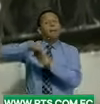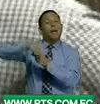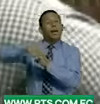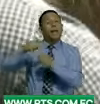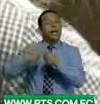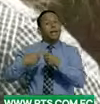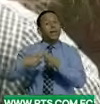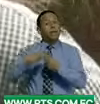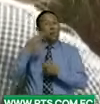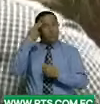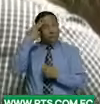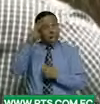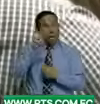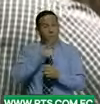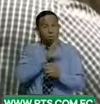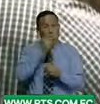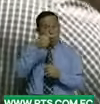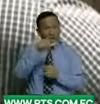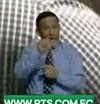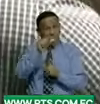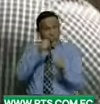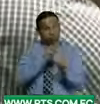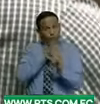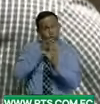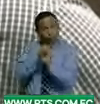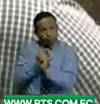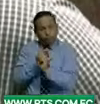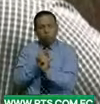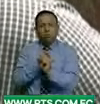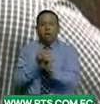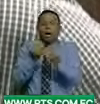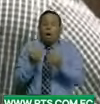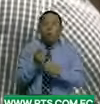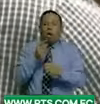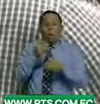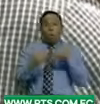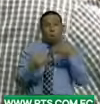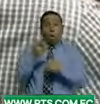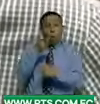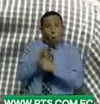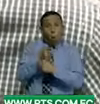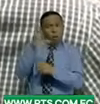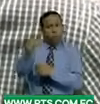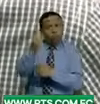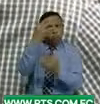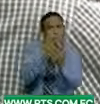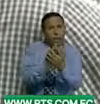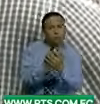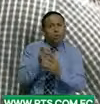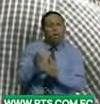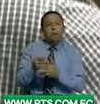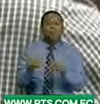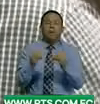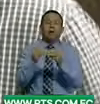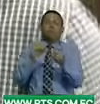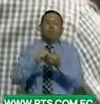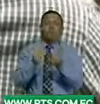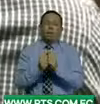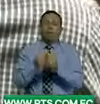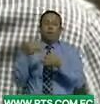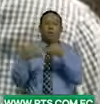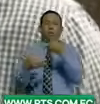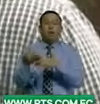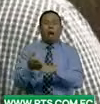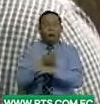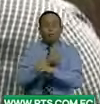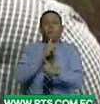complicarse. Ahonda una vez más a todos los problemas jurídicos que tiene el señor Glass. Él tenía una prelibertad, pero tenía que acudir